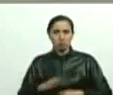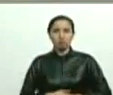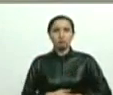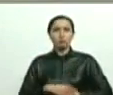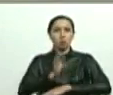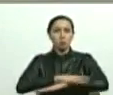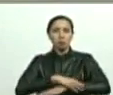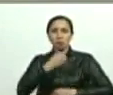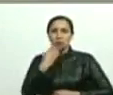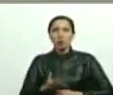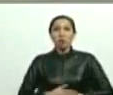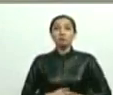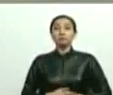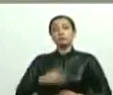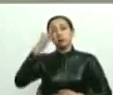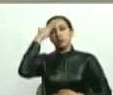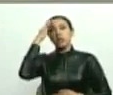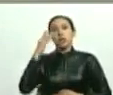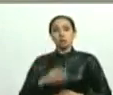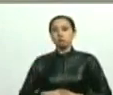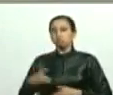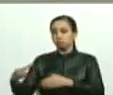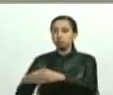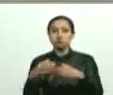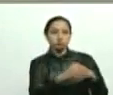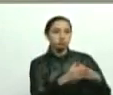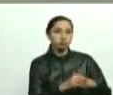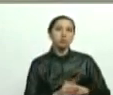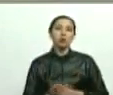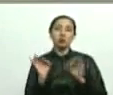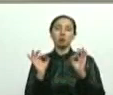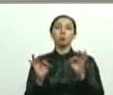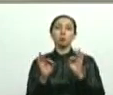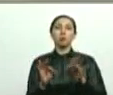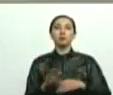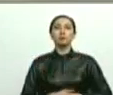sí sé qué pasa. Sí sé qué pasa. Chócala ahí, Diosdado.